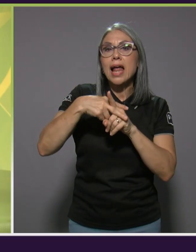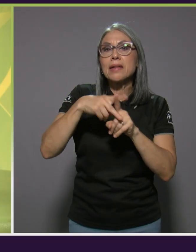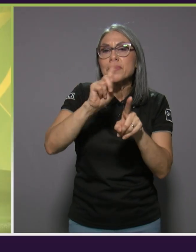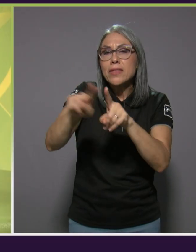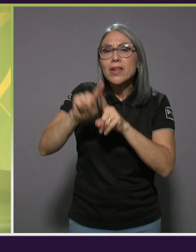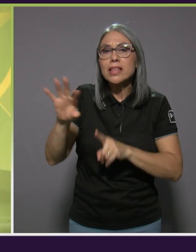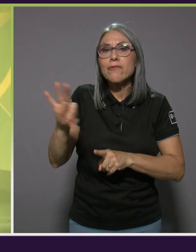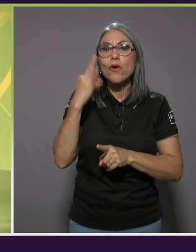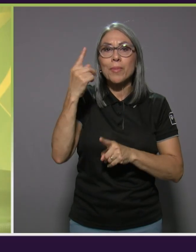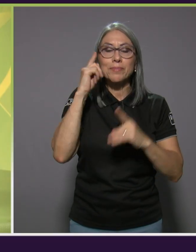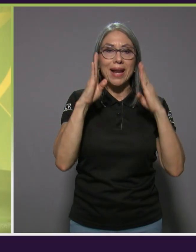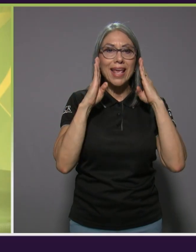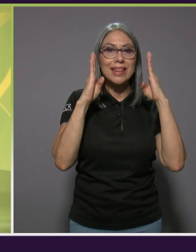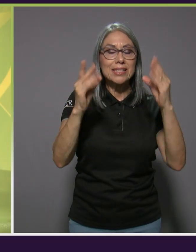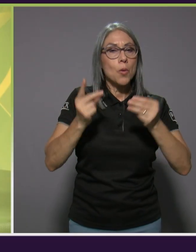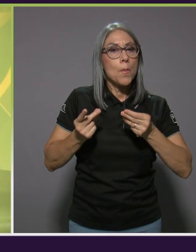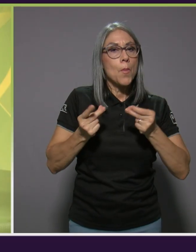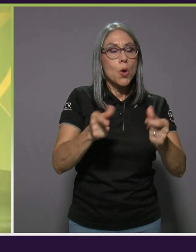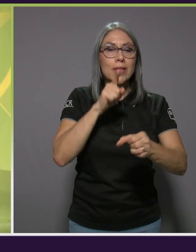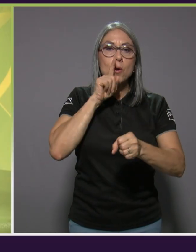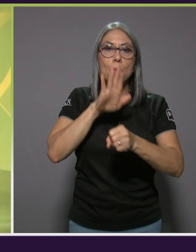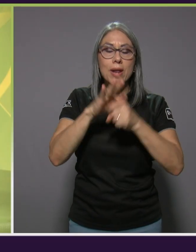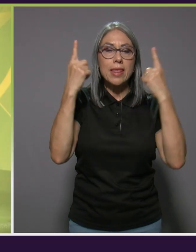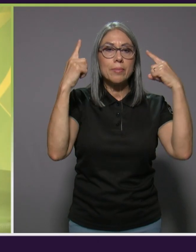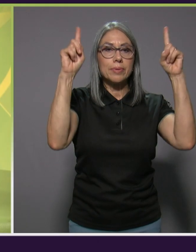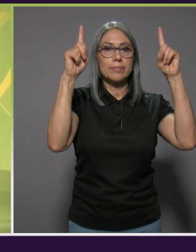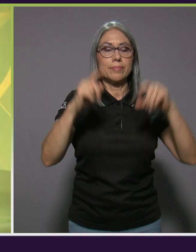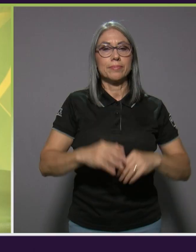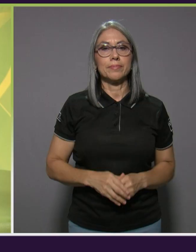atención sea pronta y cumplida.